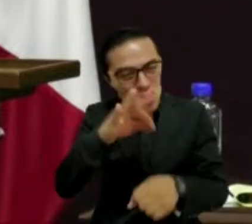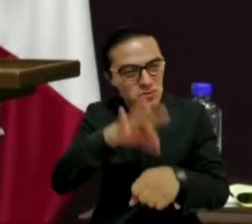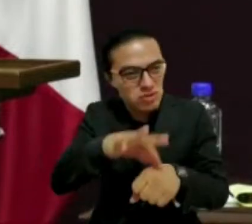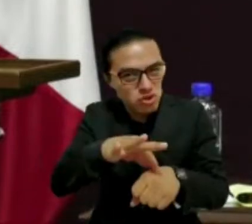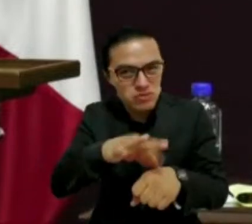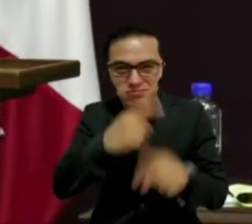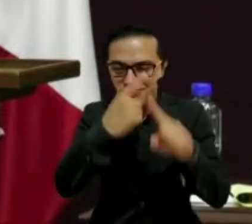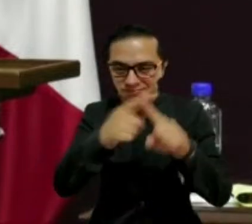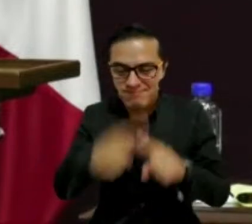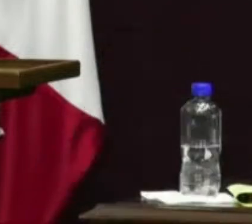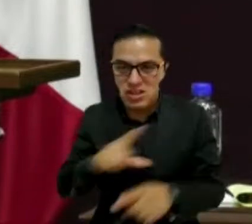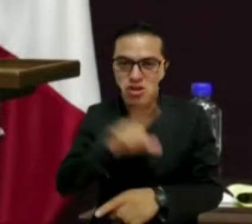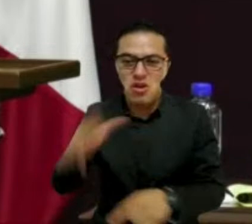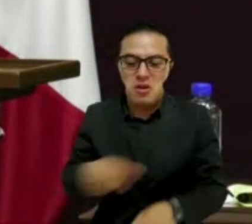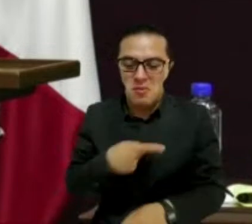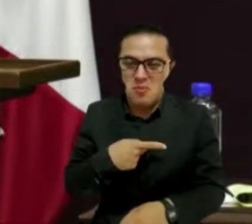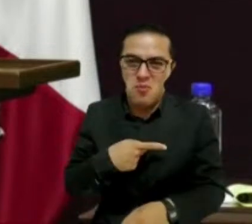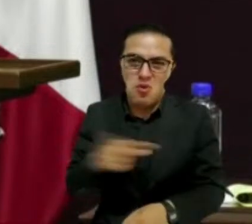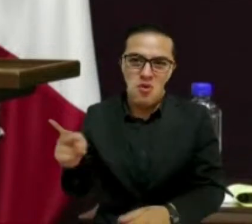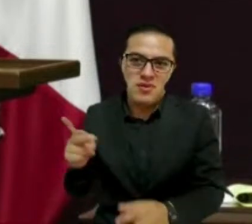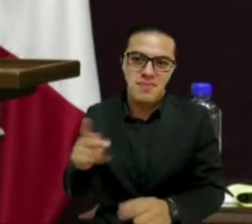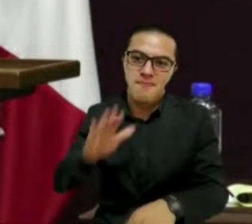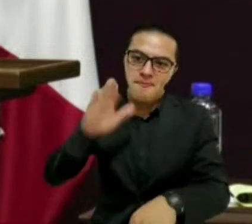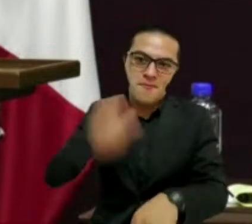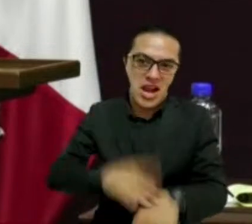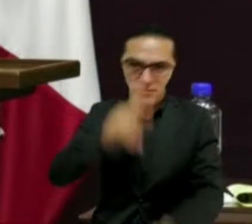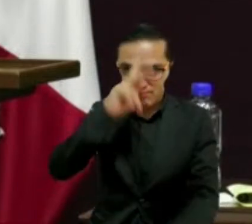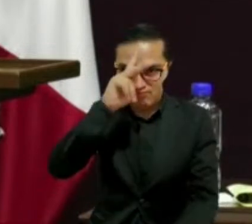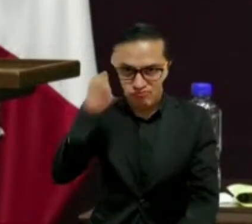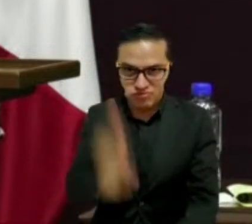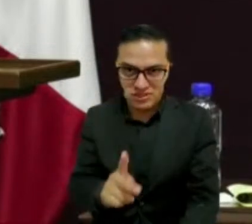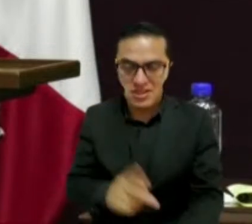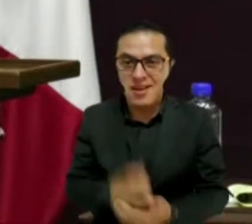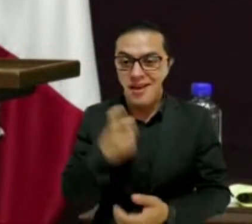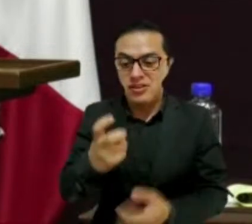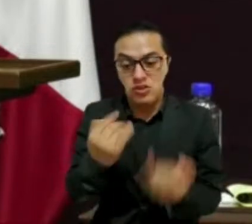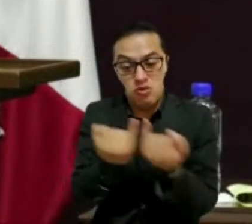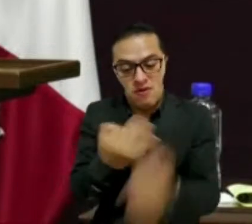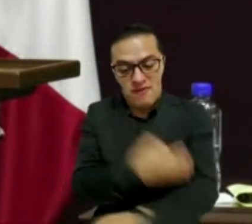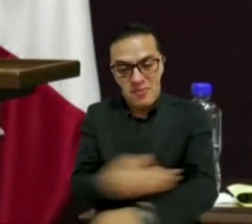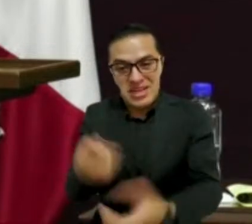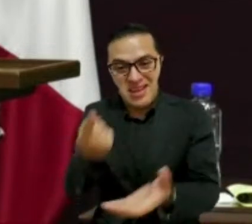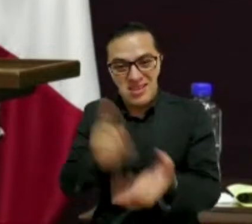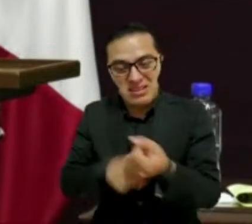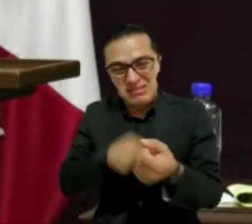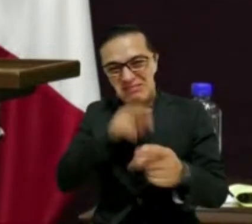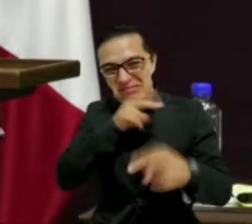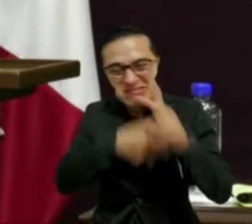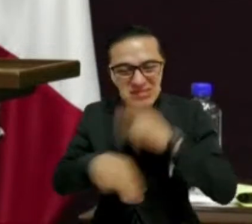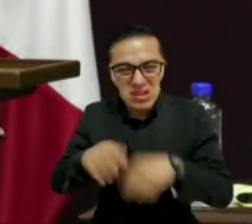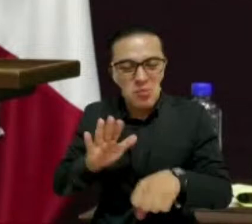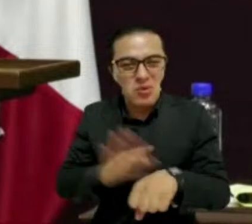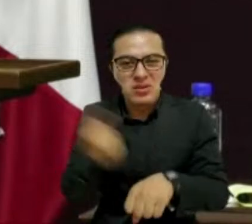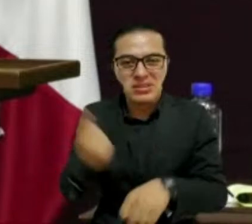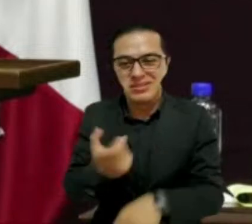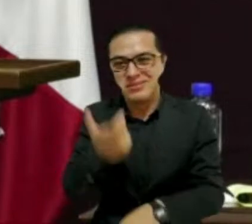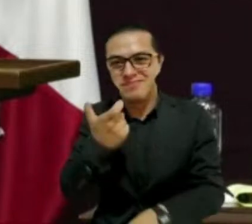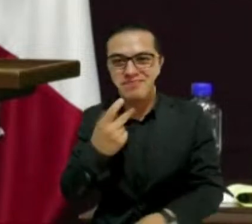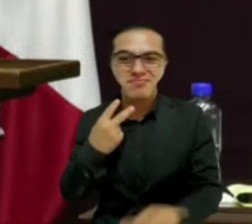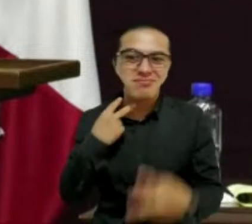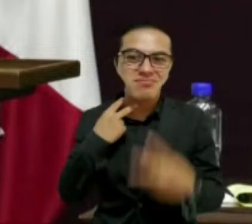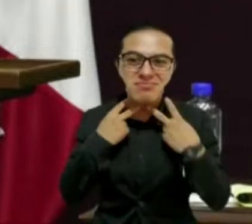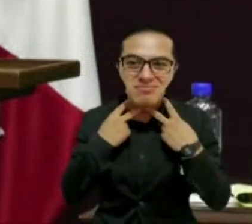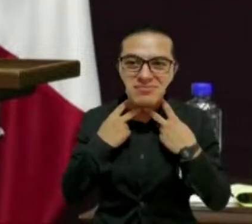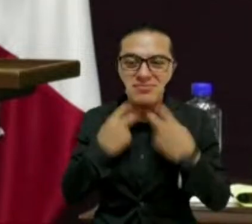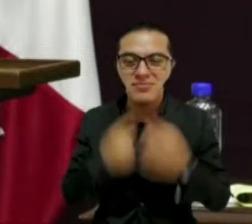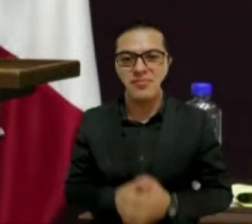un estrés adicional en la familia. La preocupación constante por la falta de recursos financieros para satisfacer las necesidades.